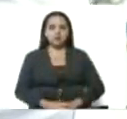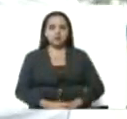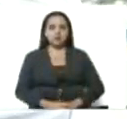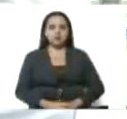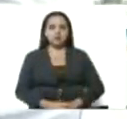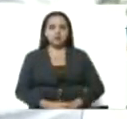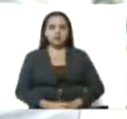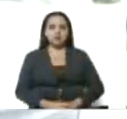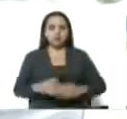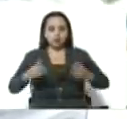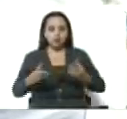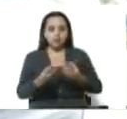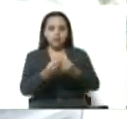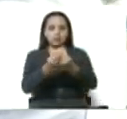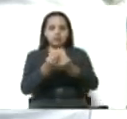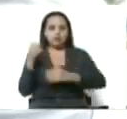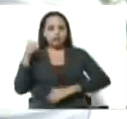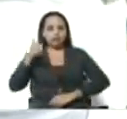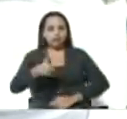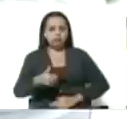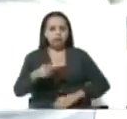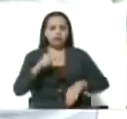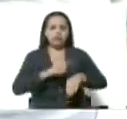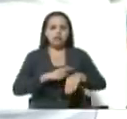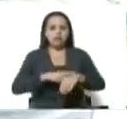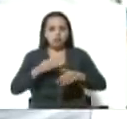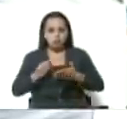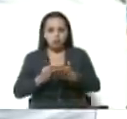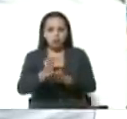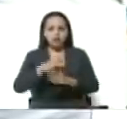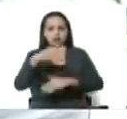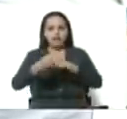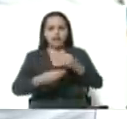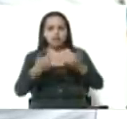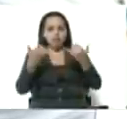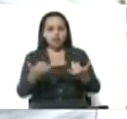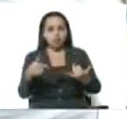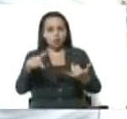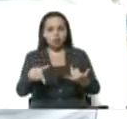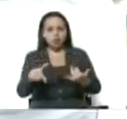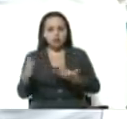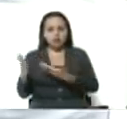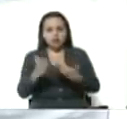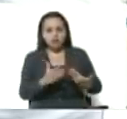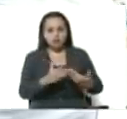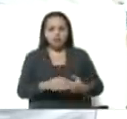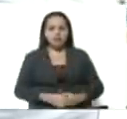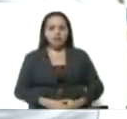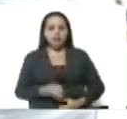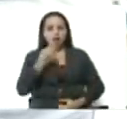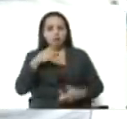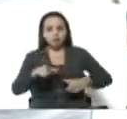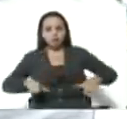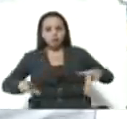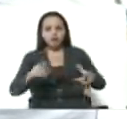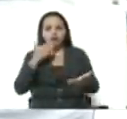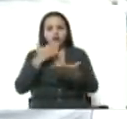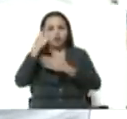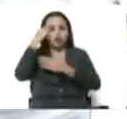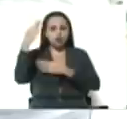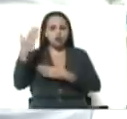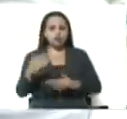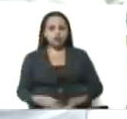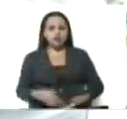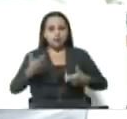a compañía a lo largo de este trayecto que me hace arribar hoy a puerto seguro agradezco a dios todopoderoso el